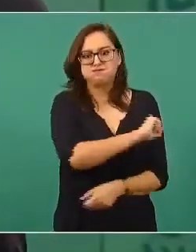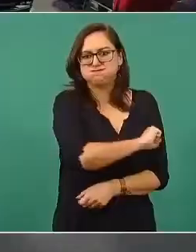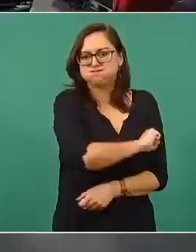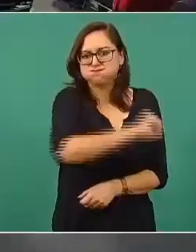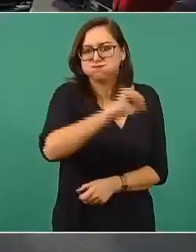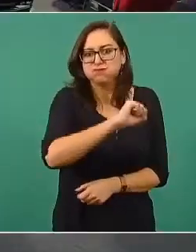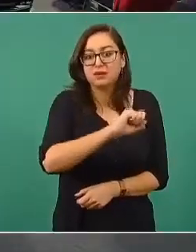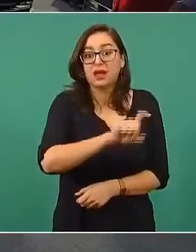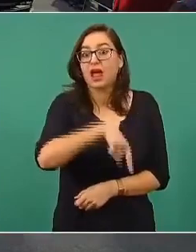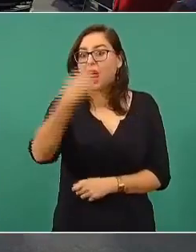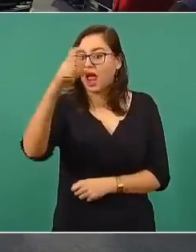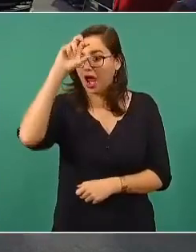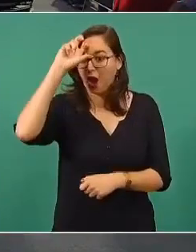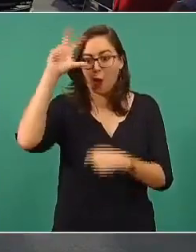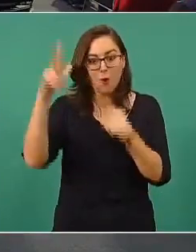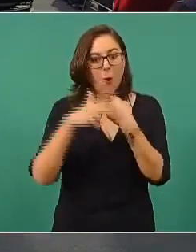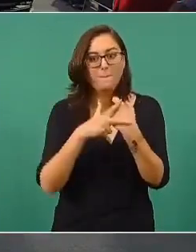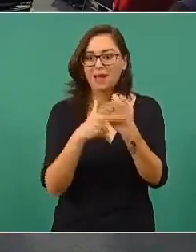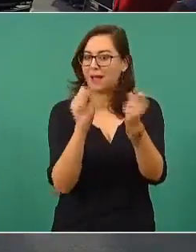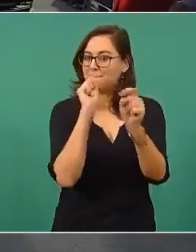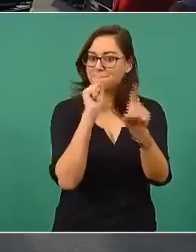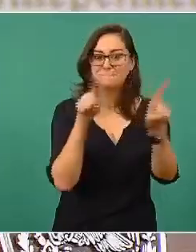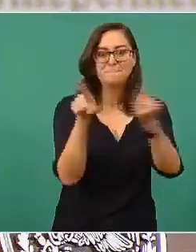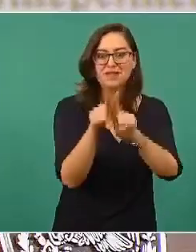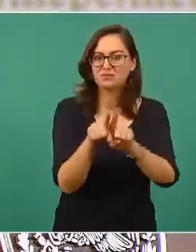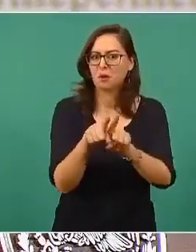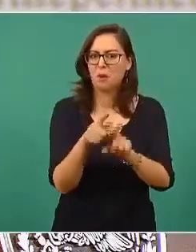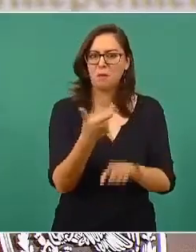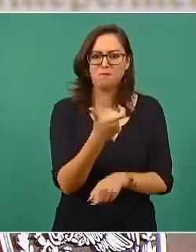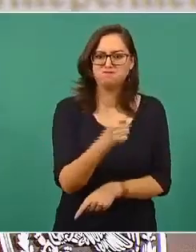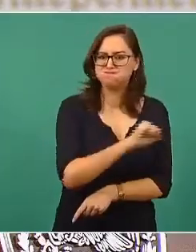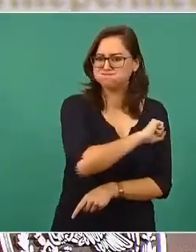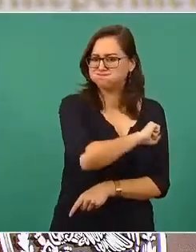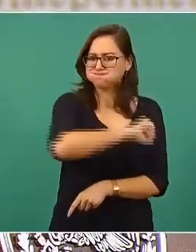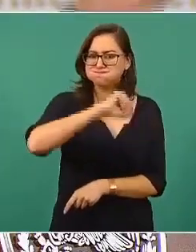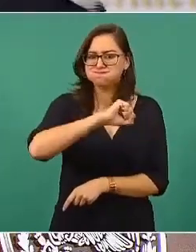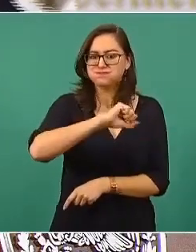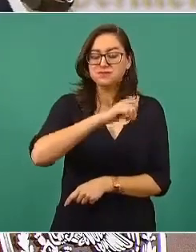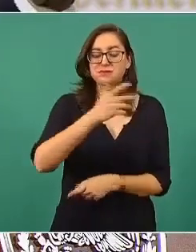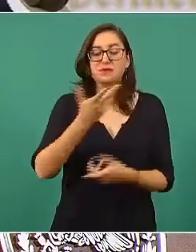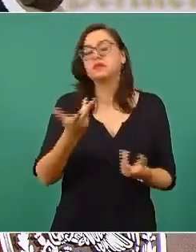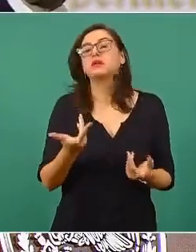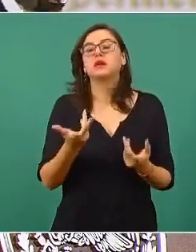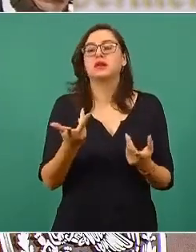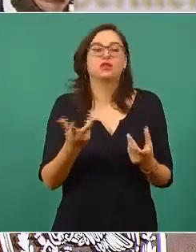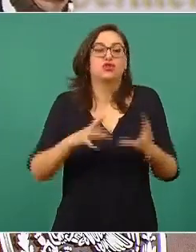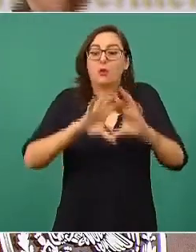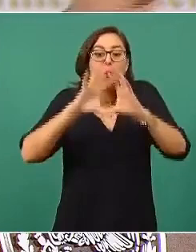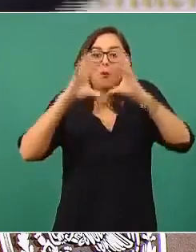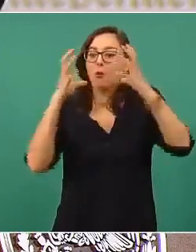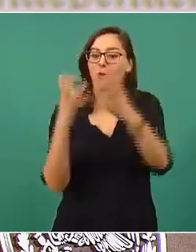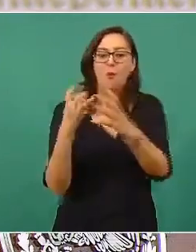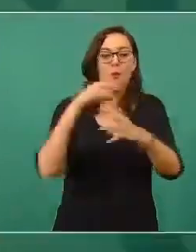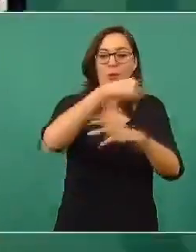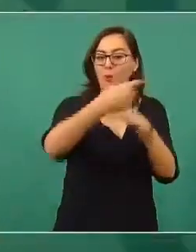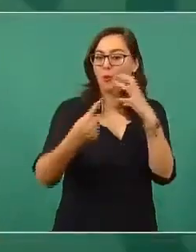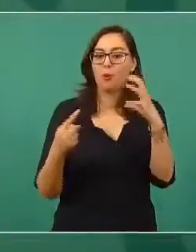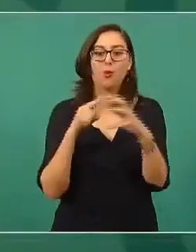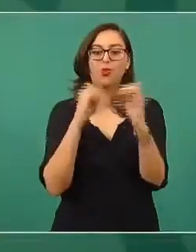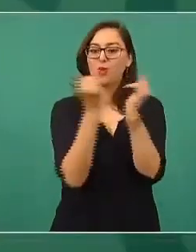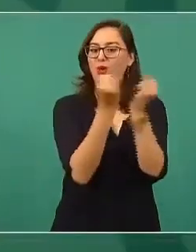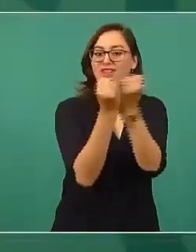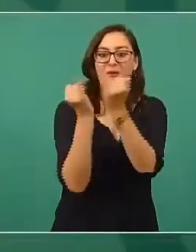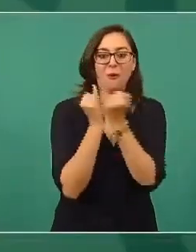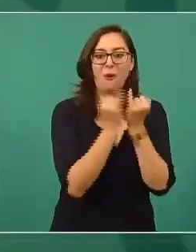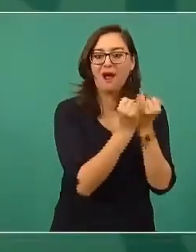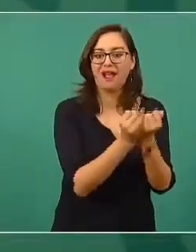inflación que ahora tienen, sino seguramente se lo están cargando